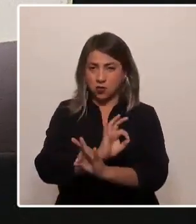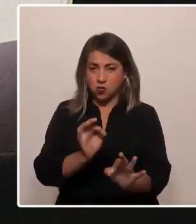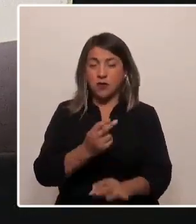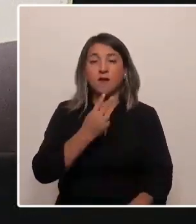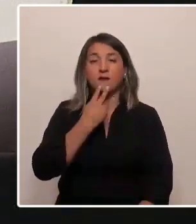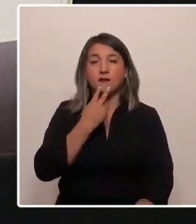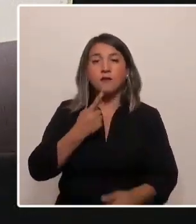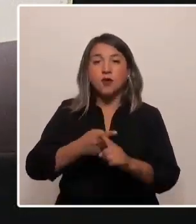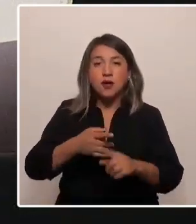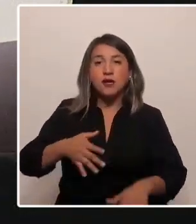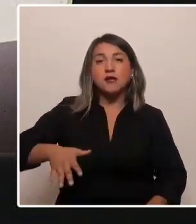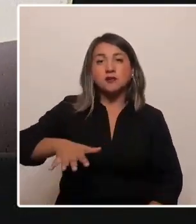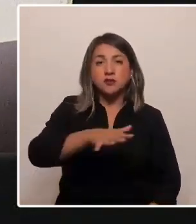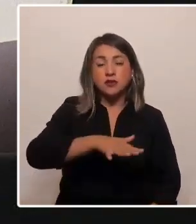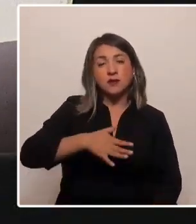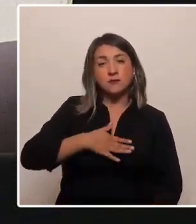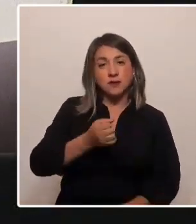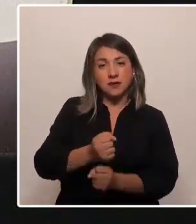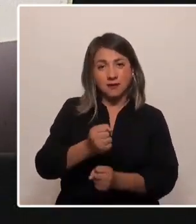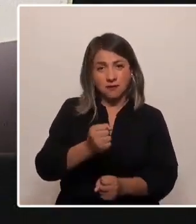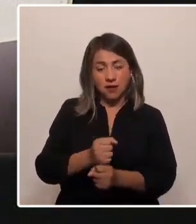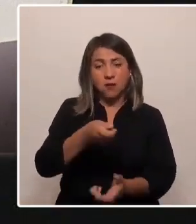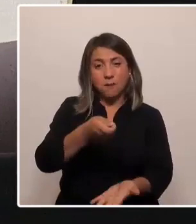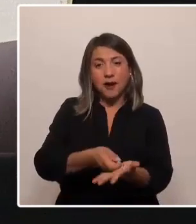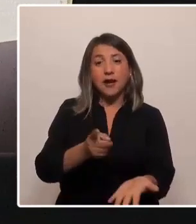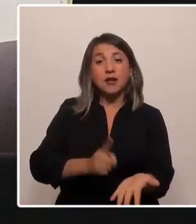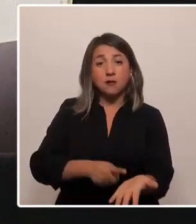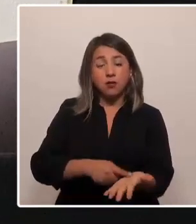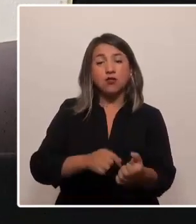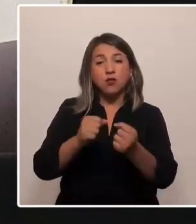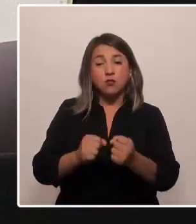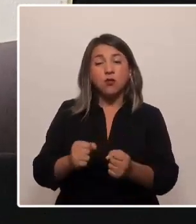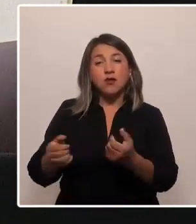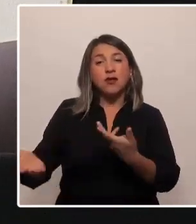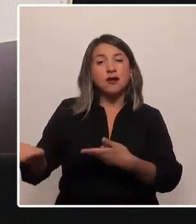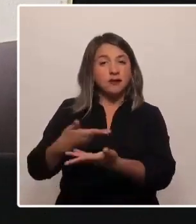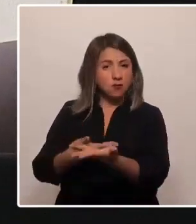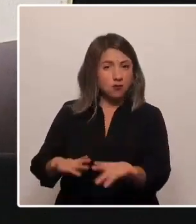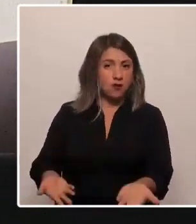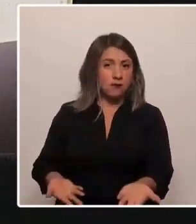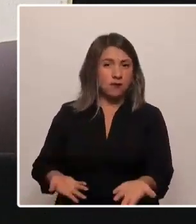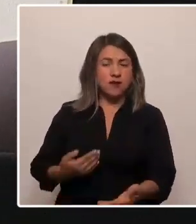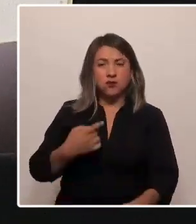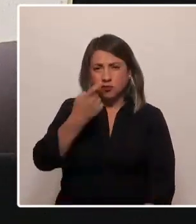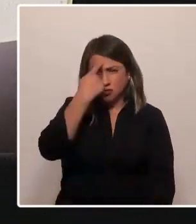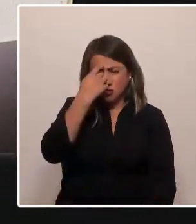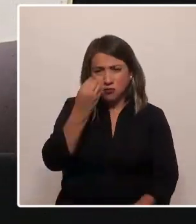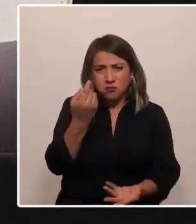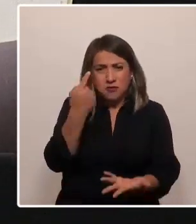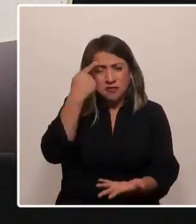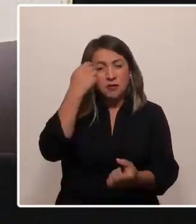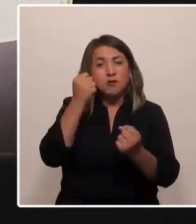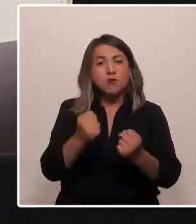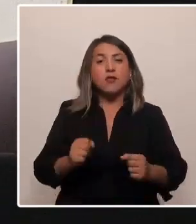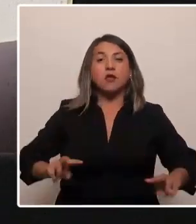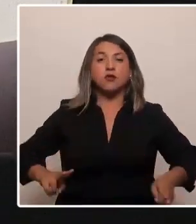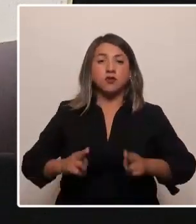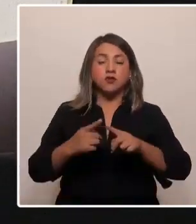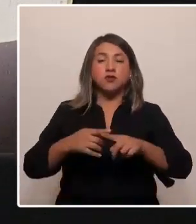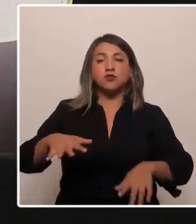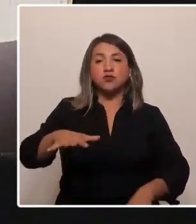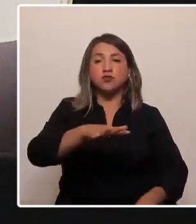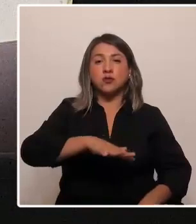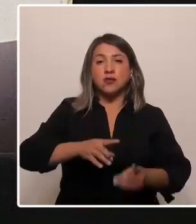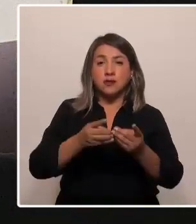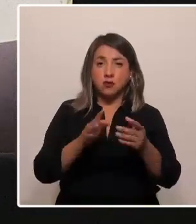vivimos en sociedades para que por nuestro trabajo, por pagar impuestos, pueda recibir algo a cambio. Es ridículo pensar que se puede construir una sociedad